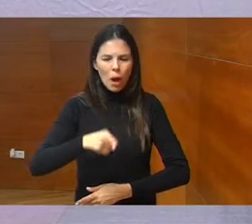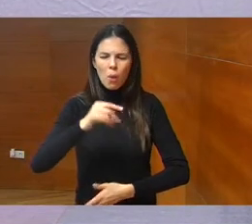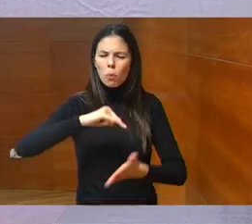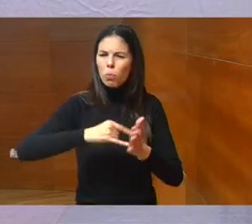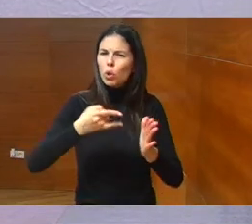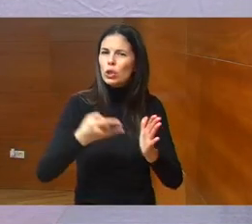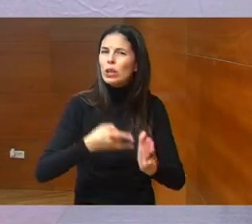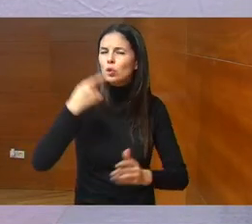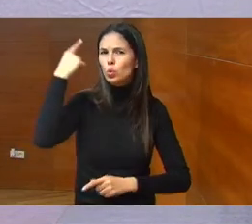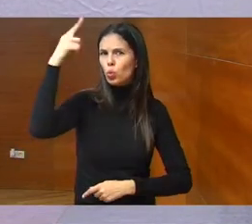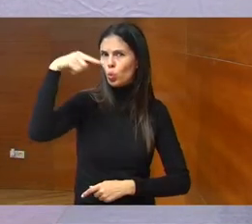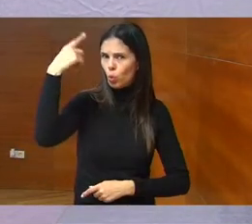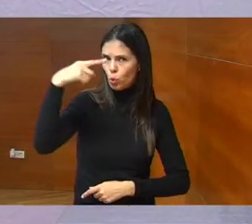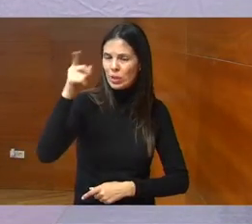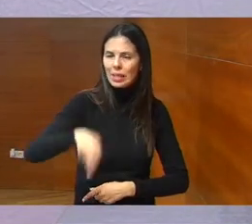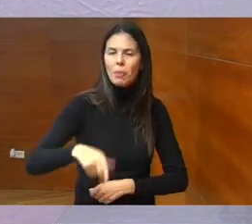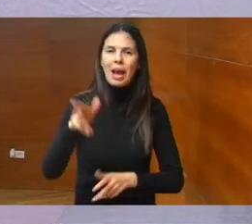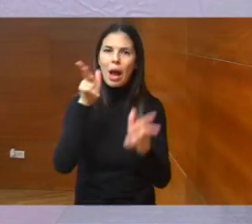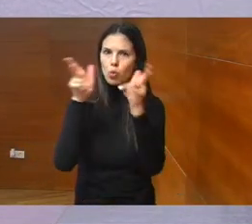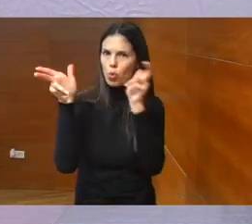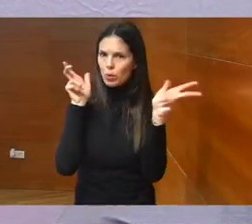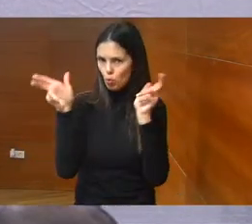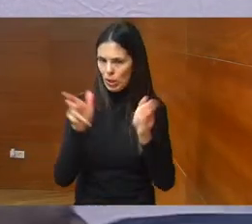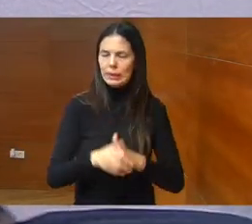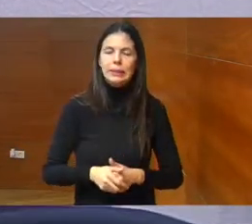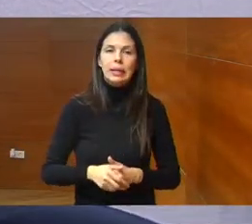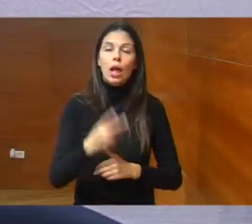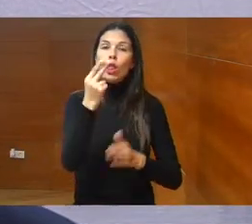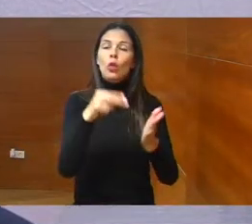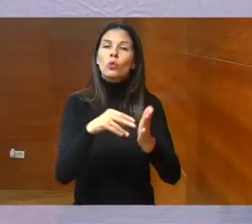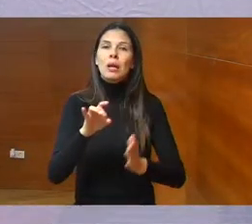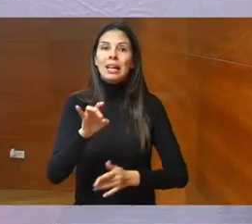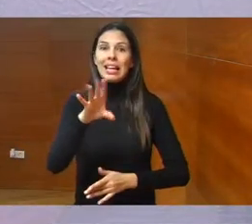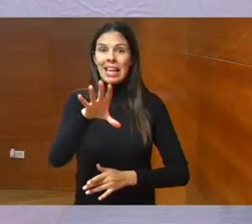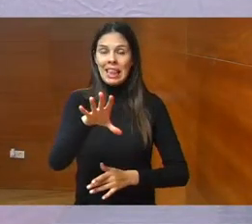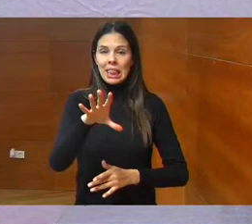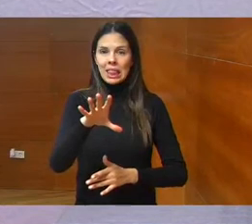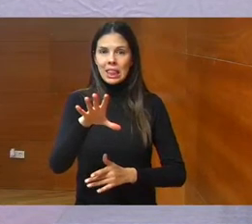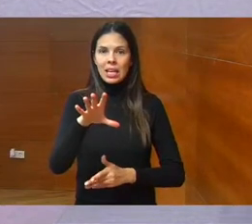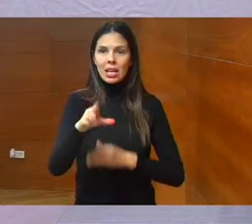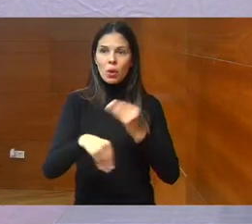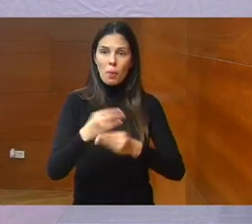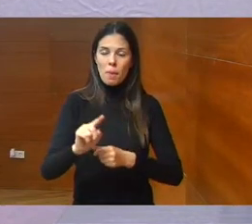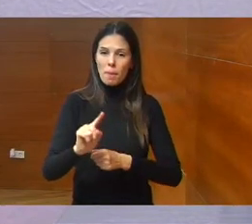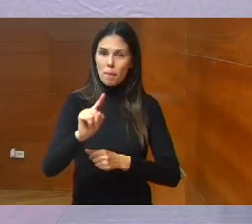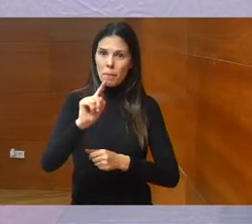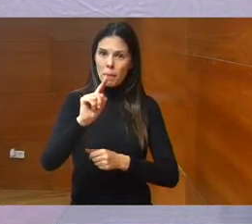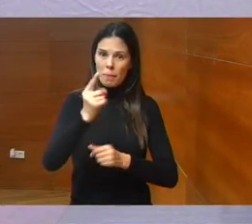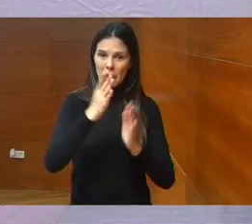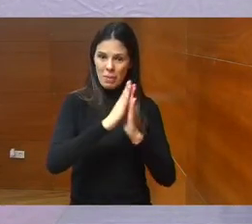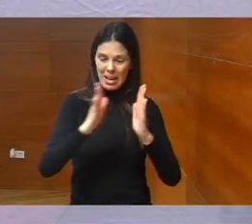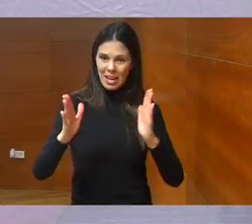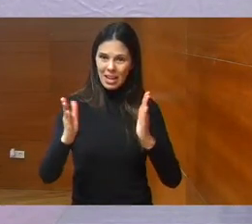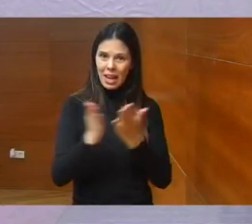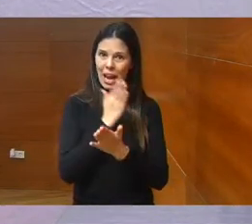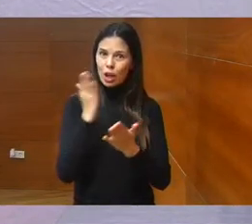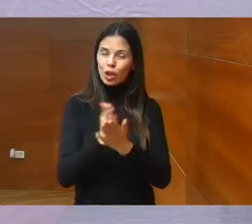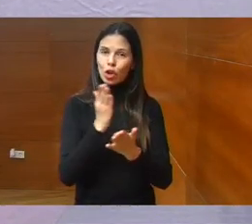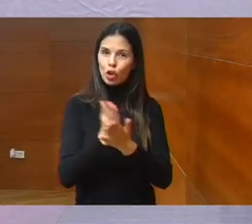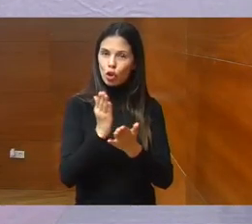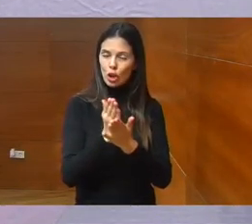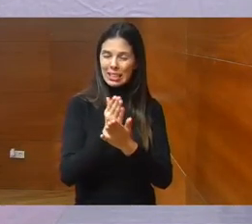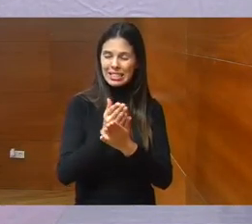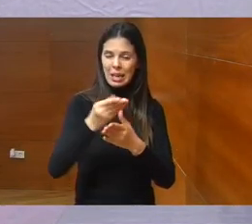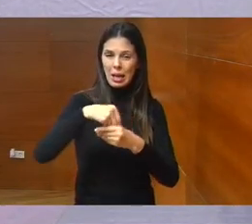proyectos culturales e audiovisuales 2015 editó o primero volumen de la colección Crónicas de pontevedra